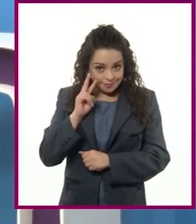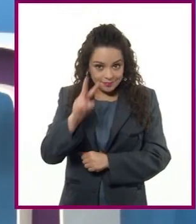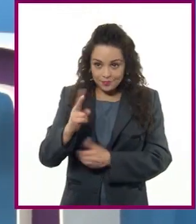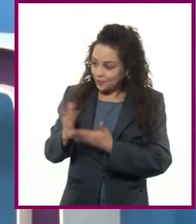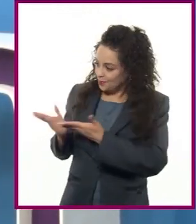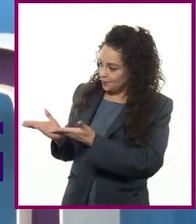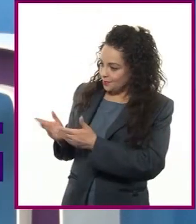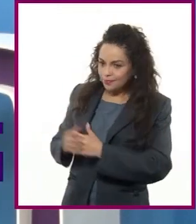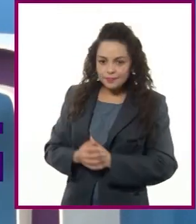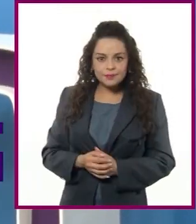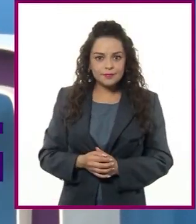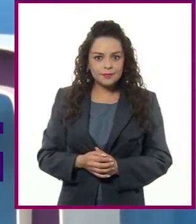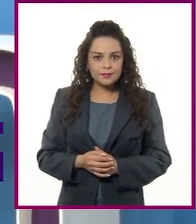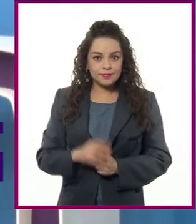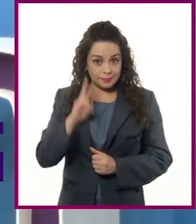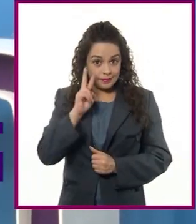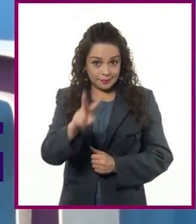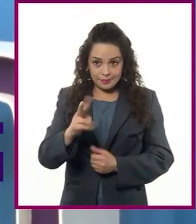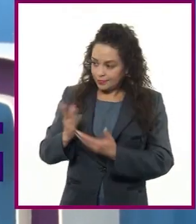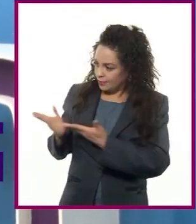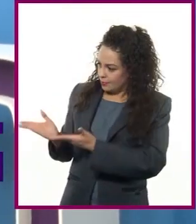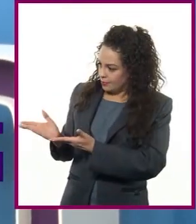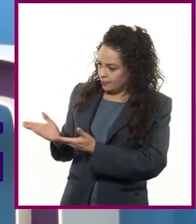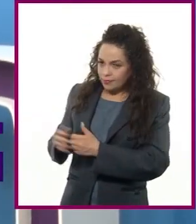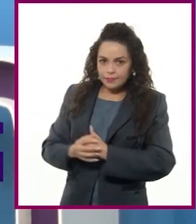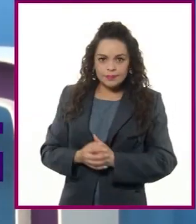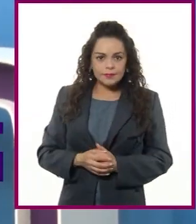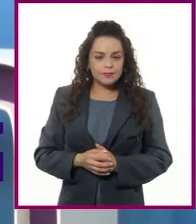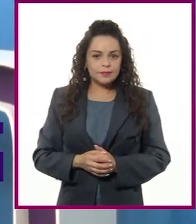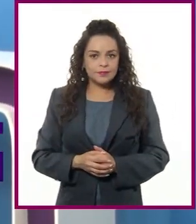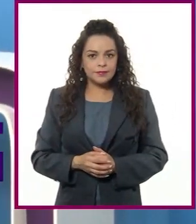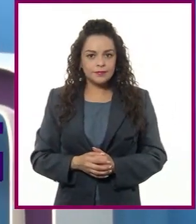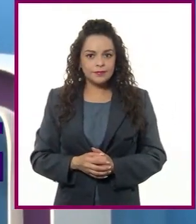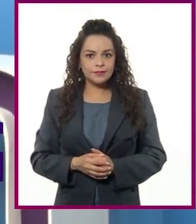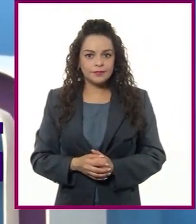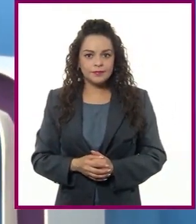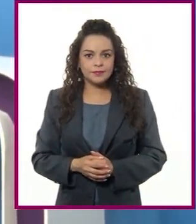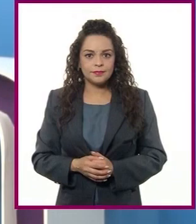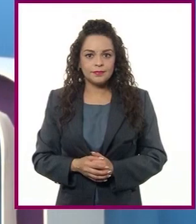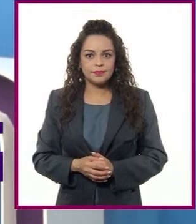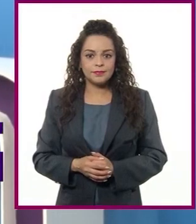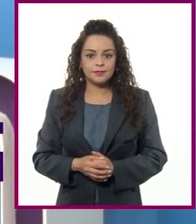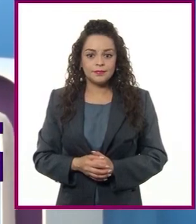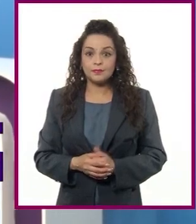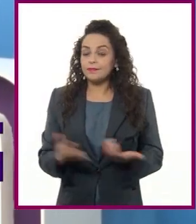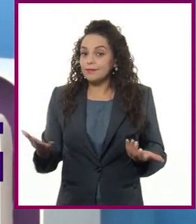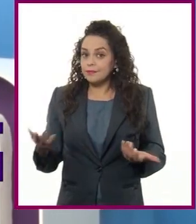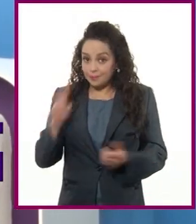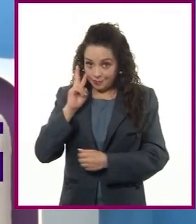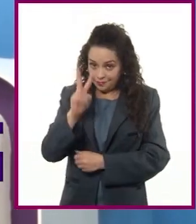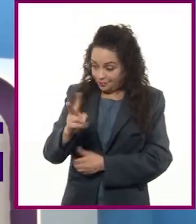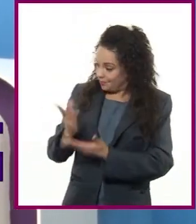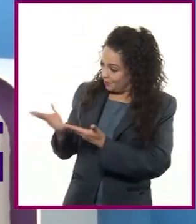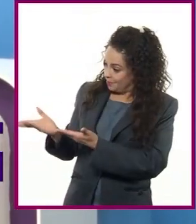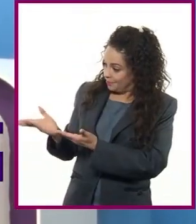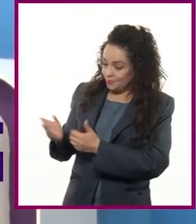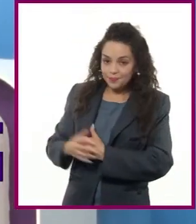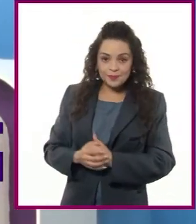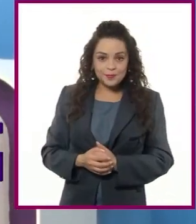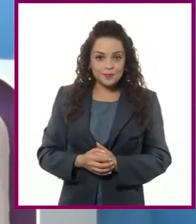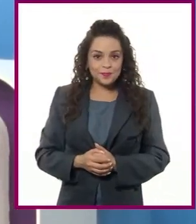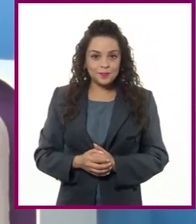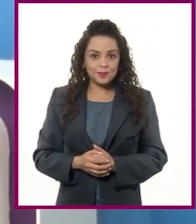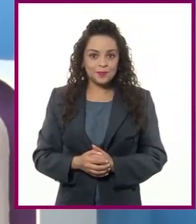inició? ¿Cuáles fueron los sentimientos y emociones de los involucrados? ¿Qué hicieron para resolver el